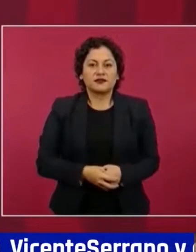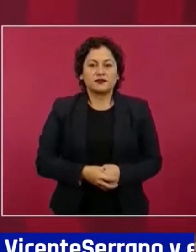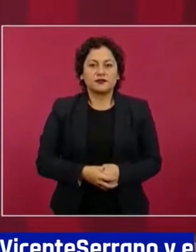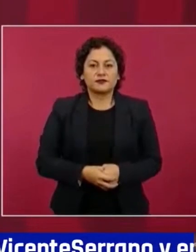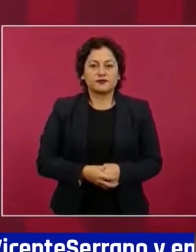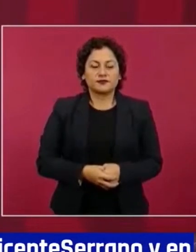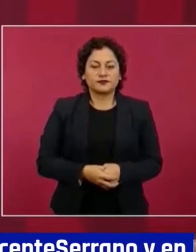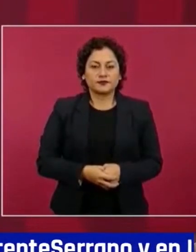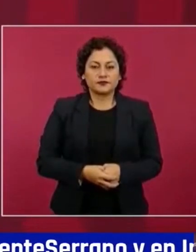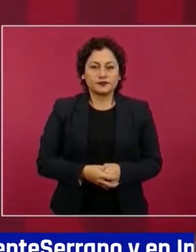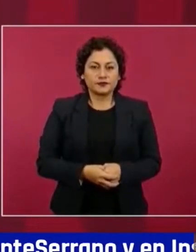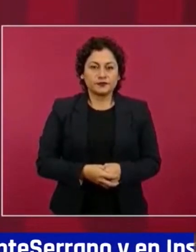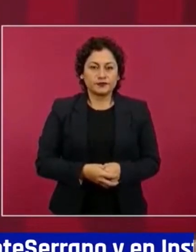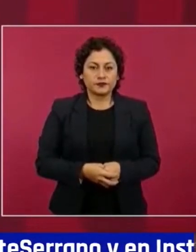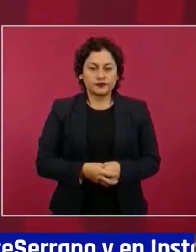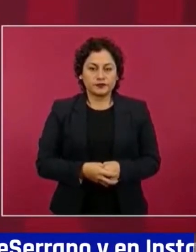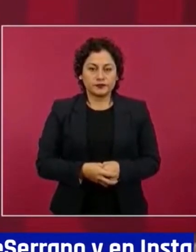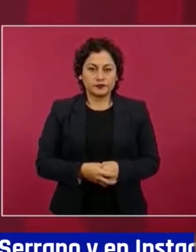habla de